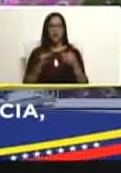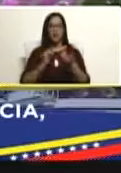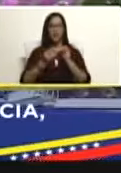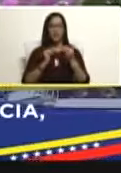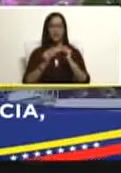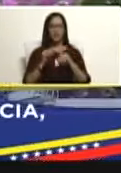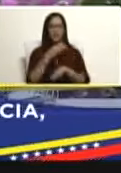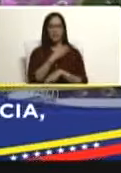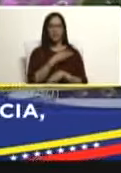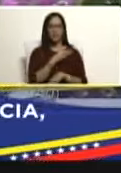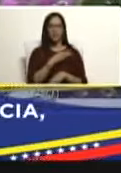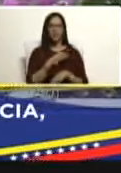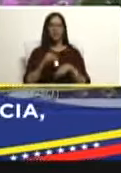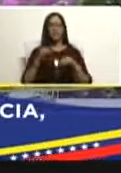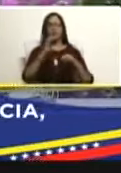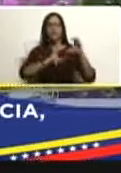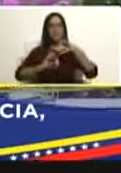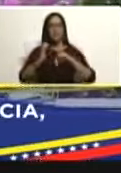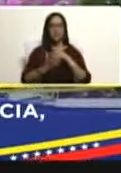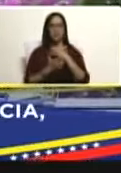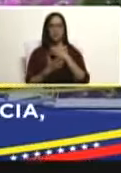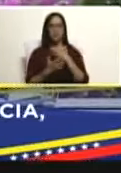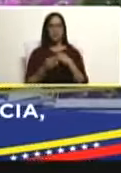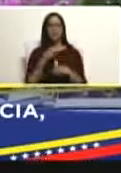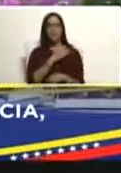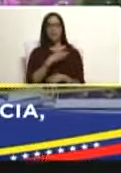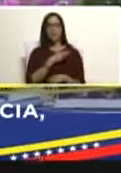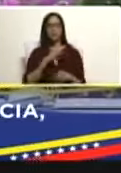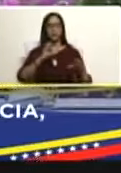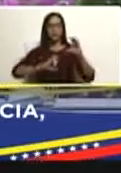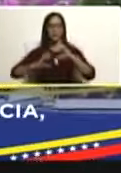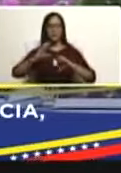Tecnología y de la Gran Misión Ciencia.